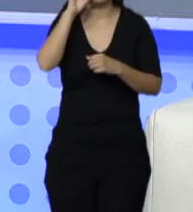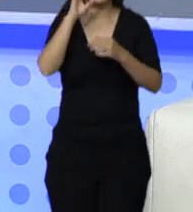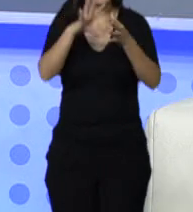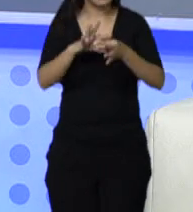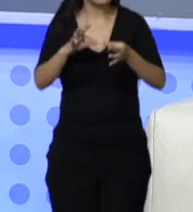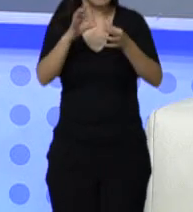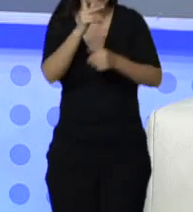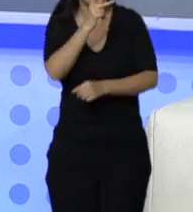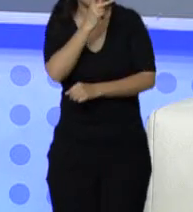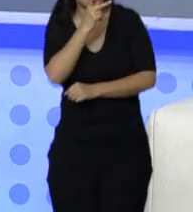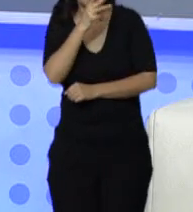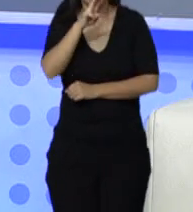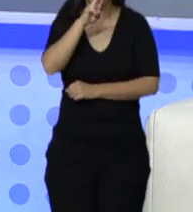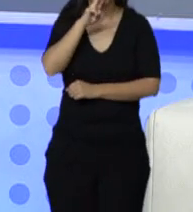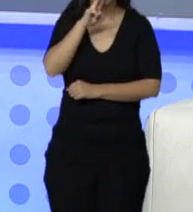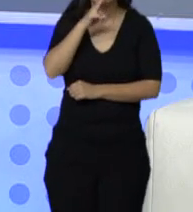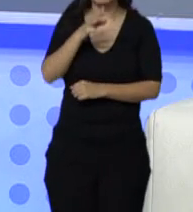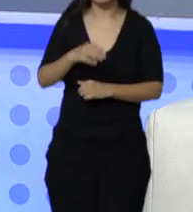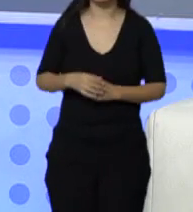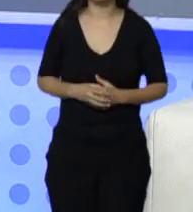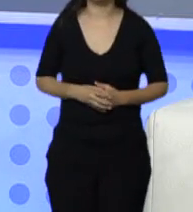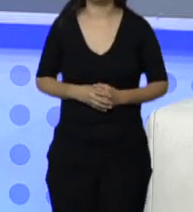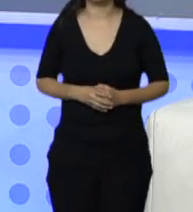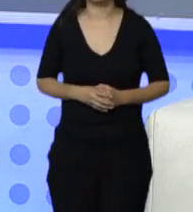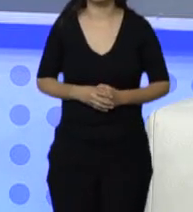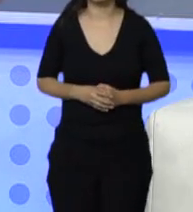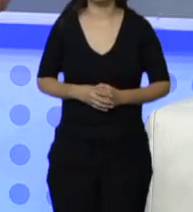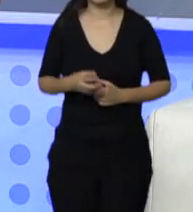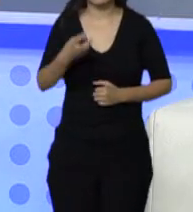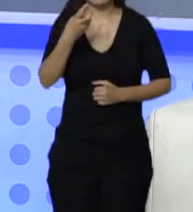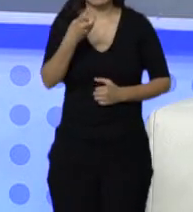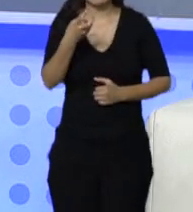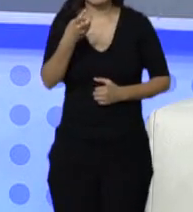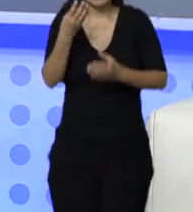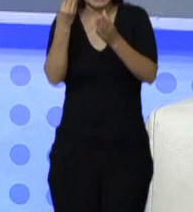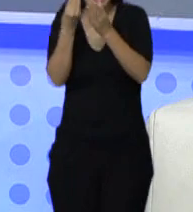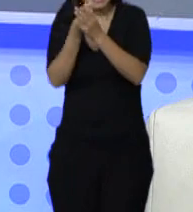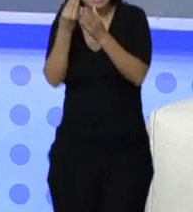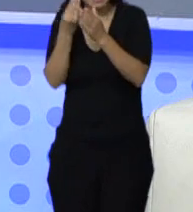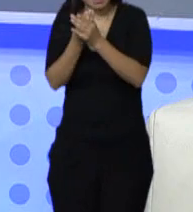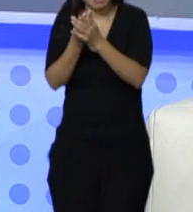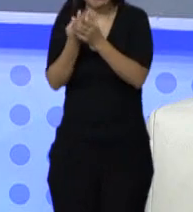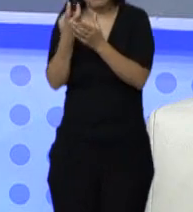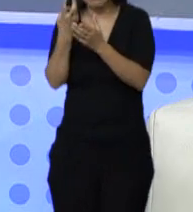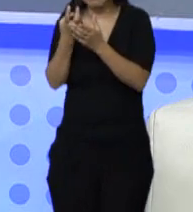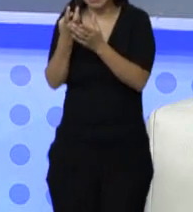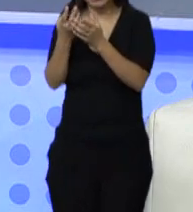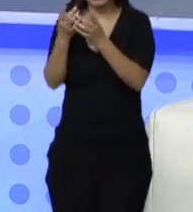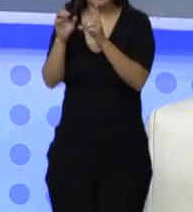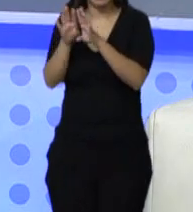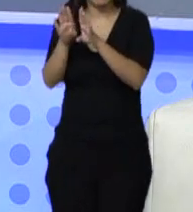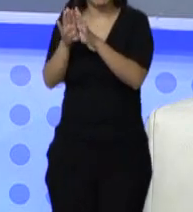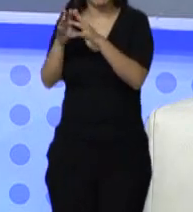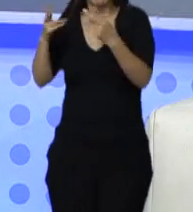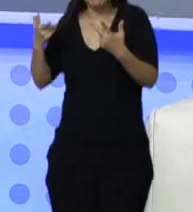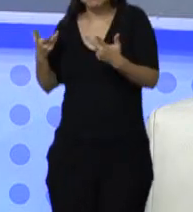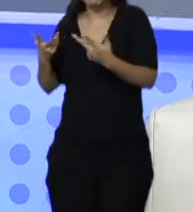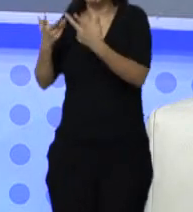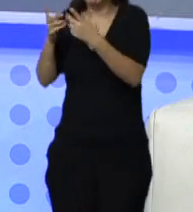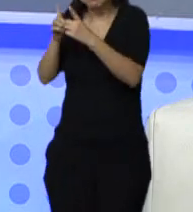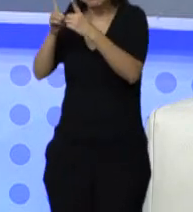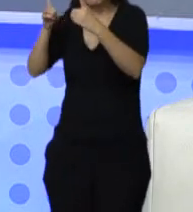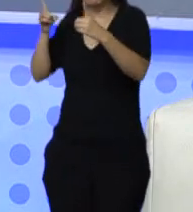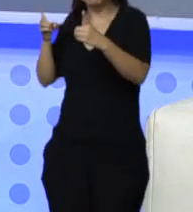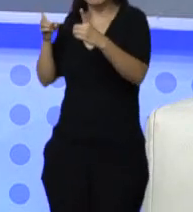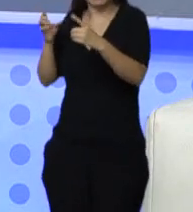padres de familia que en este tema de impartición de clases vía remota pues bueno amor hay unas familias que tienen vamos a